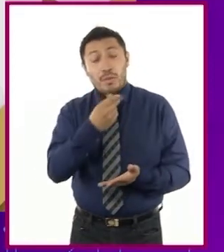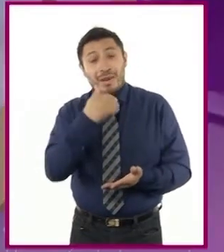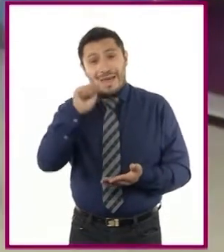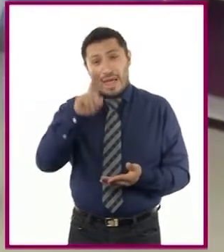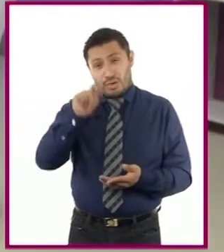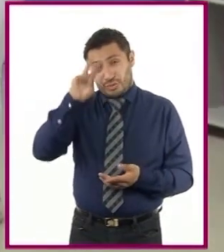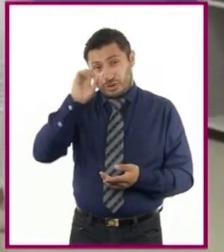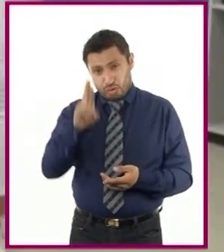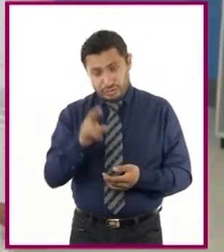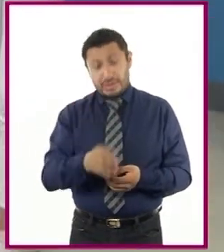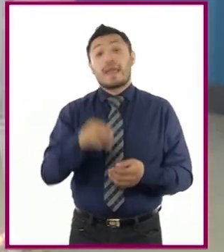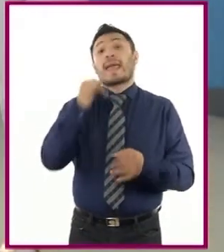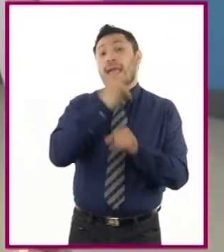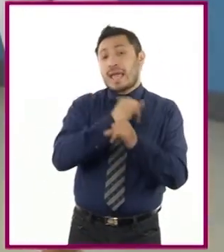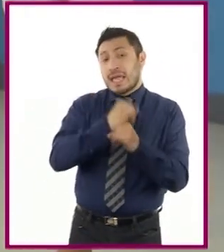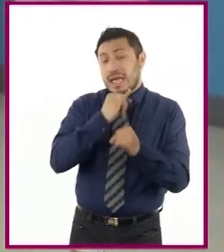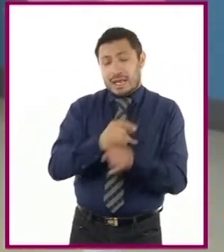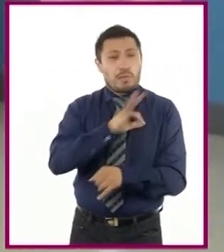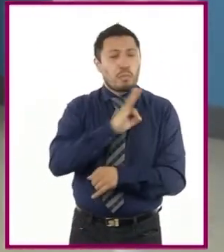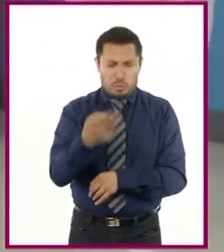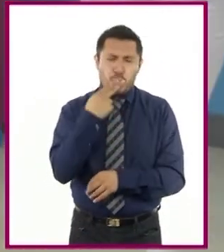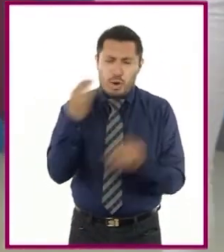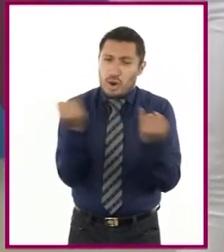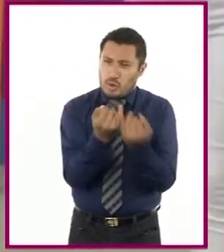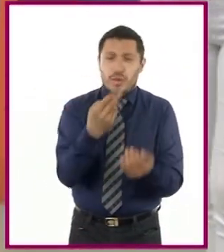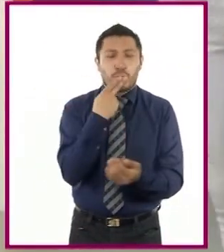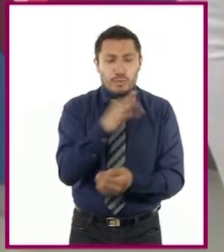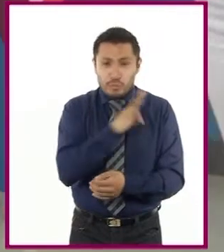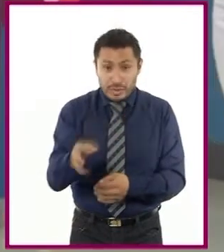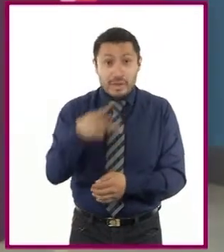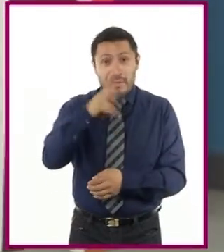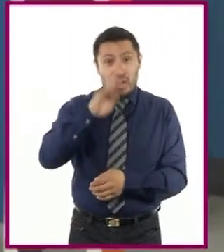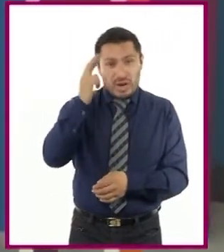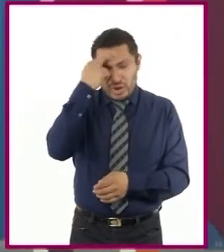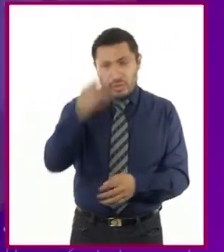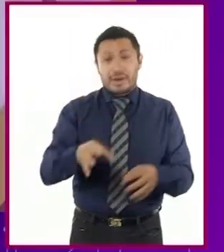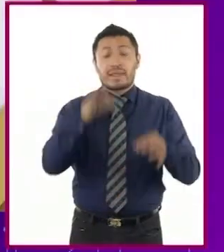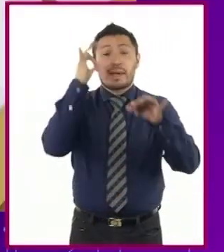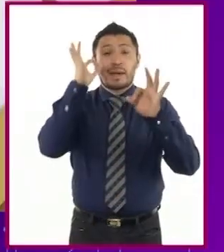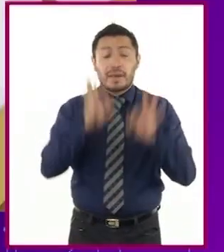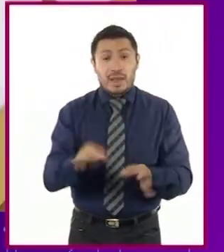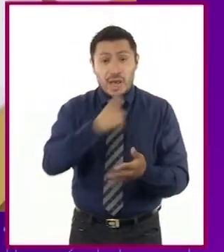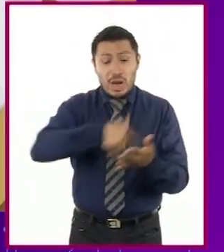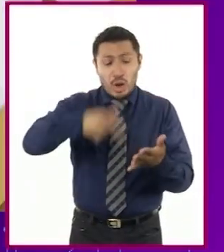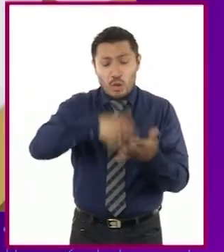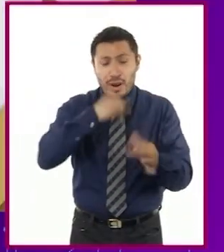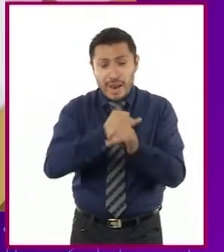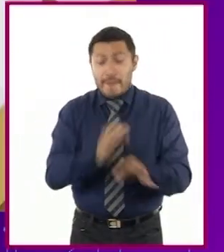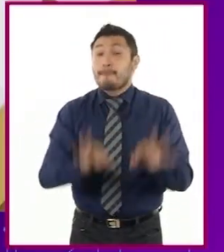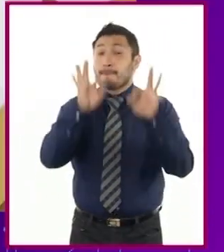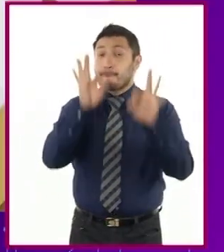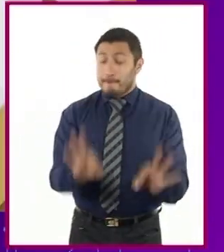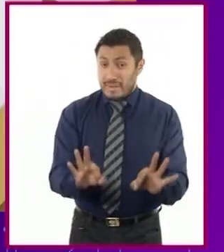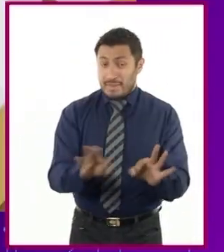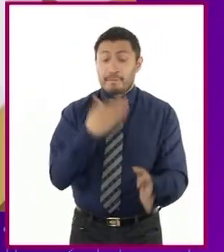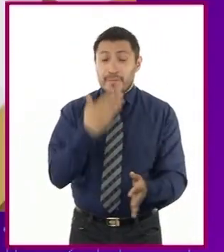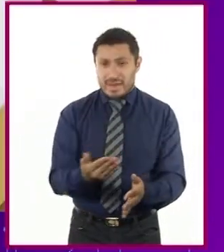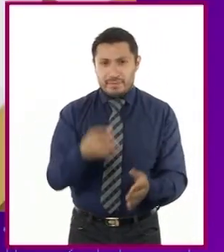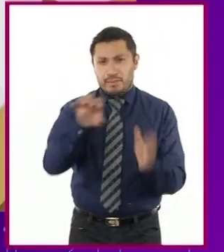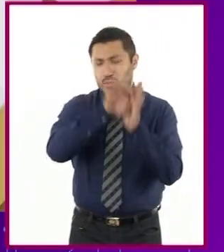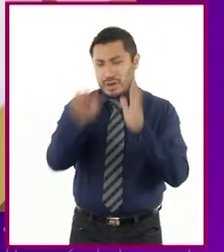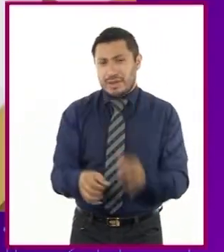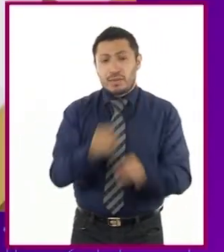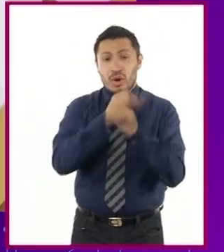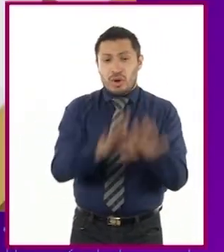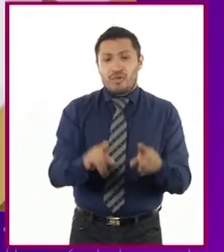red también puede servirnos, pero recuerden que deben de consultar sitios oficiales. Por ejemplo, la información que aparece